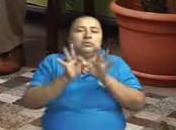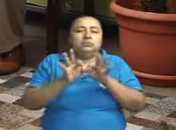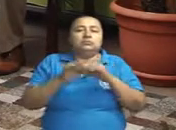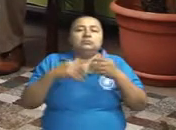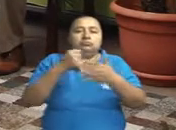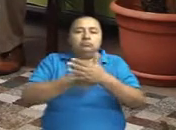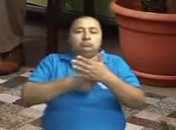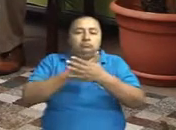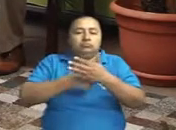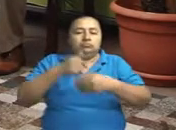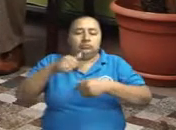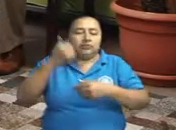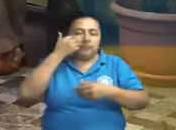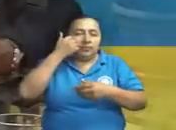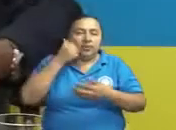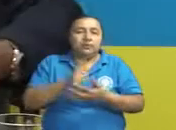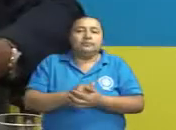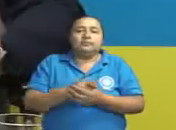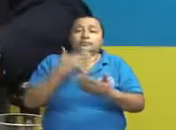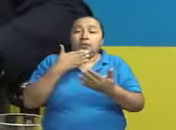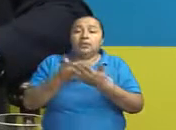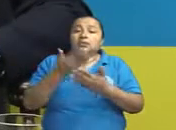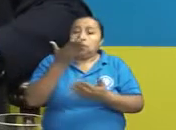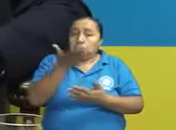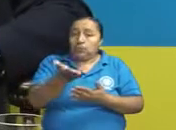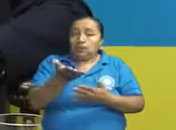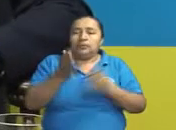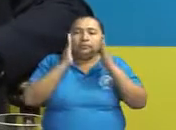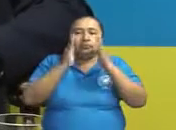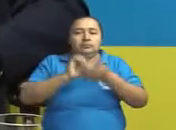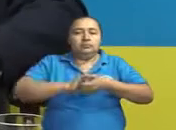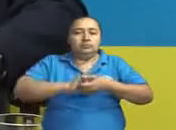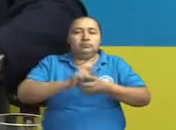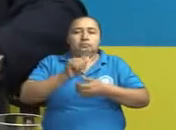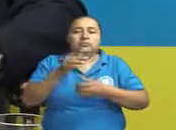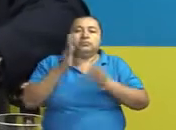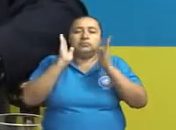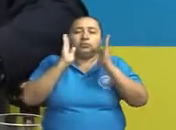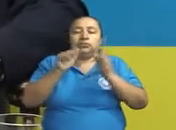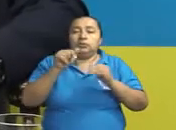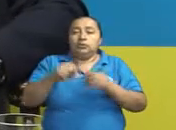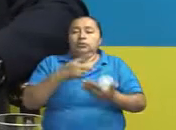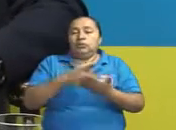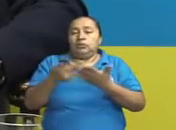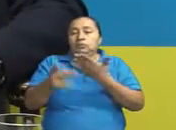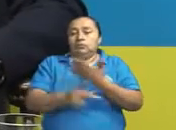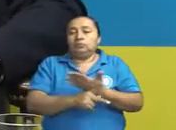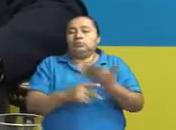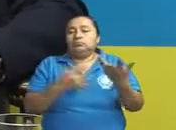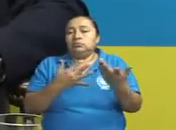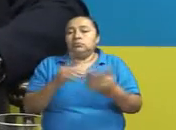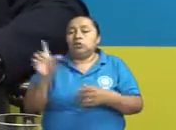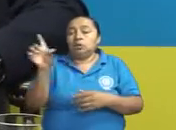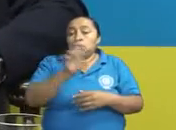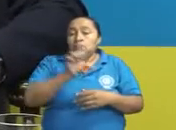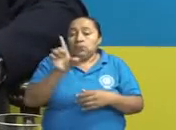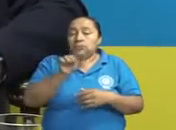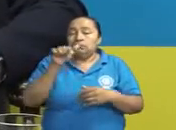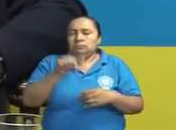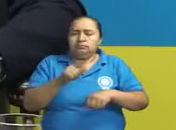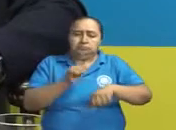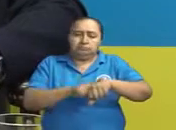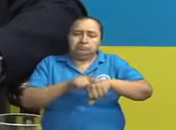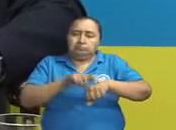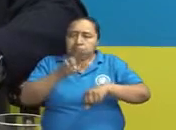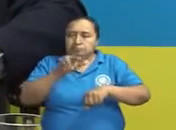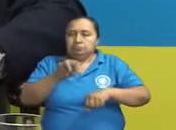lucha contra esta enfermedad. Le agradecemos también a usted, amigo televidente, su fiel sintonía. Le esperamos el lunes a esta misma